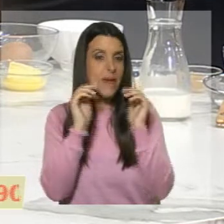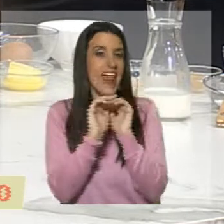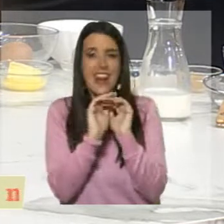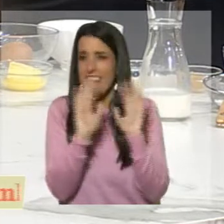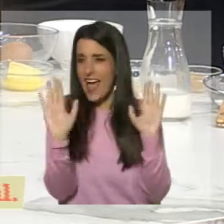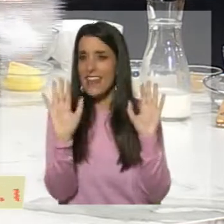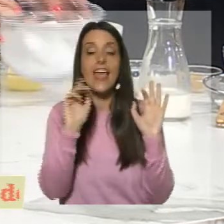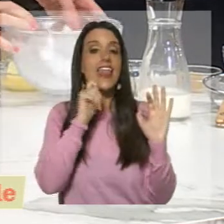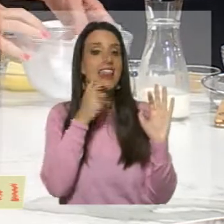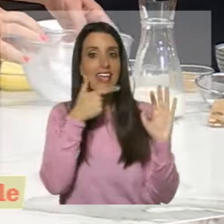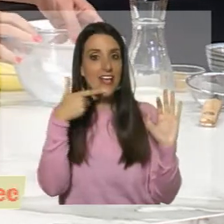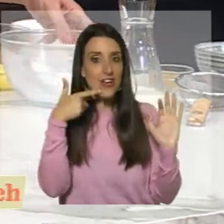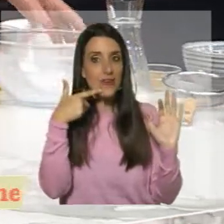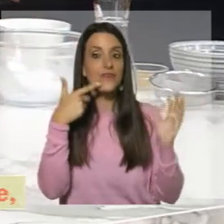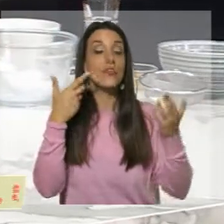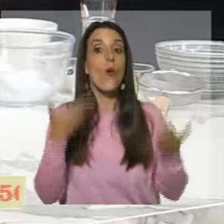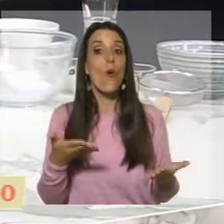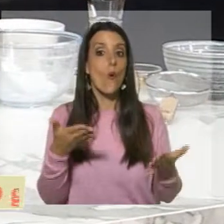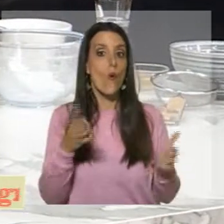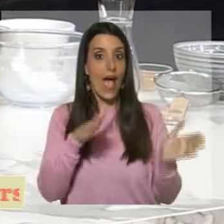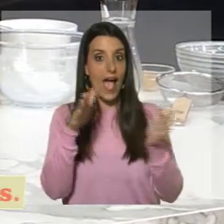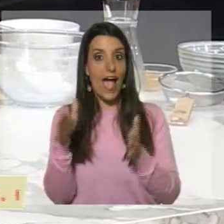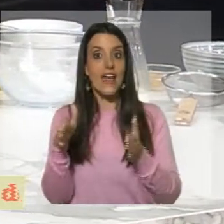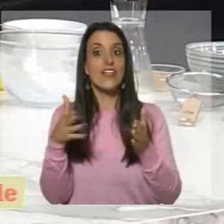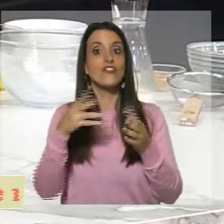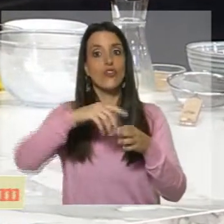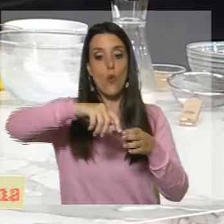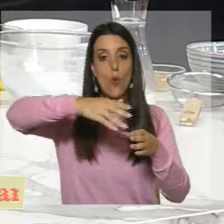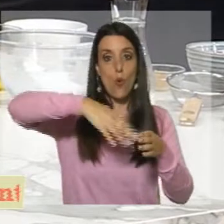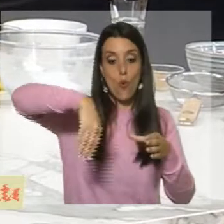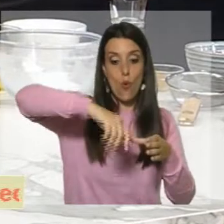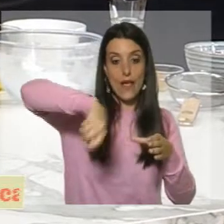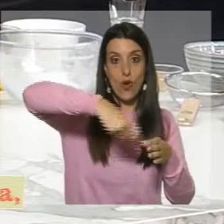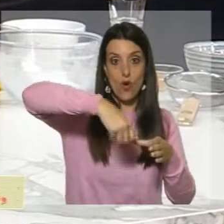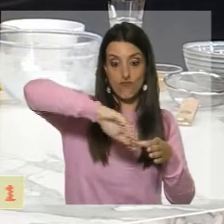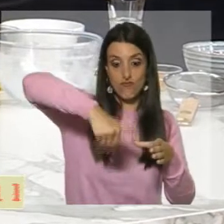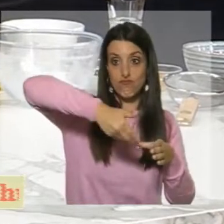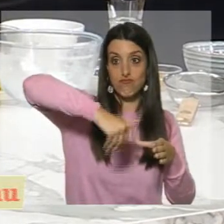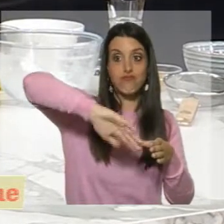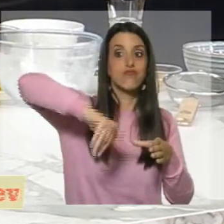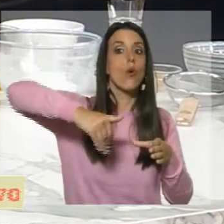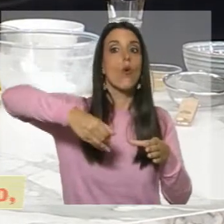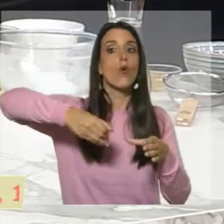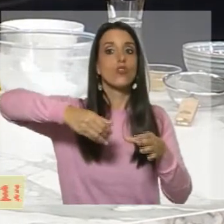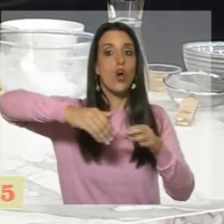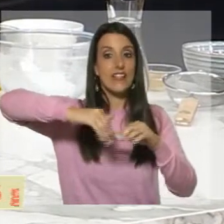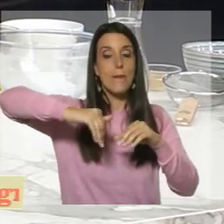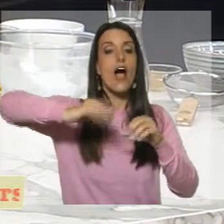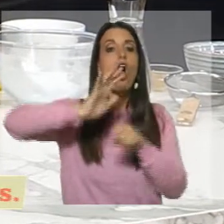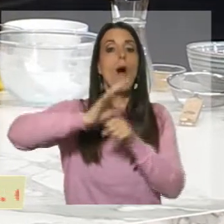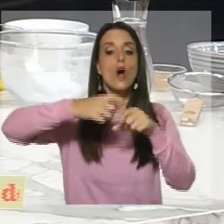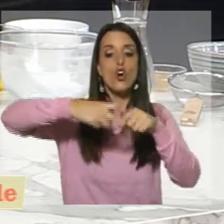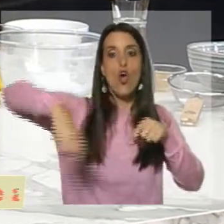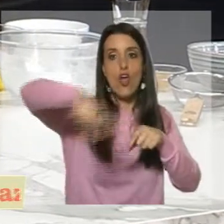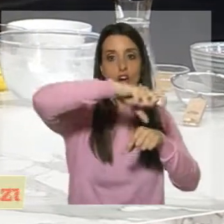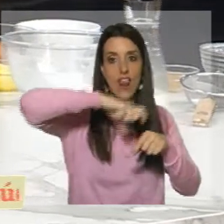rica. Tenemos eso por ahí. Vamos a hacer un huequito. Y hasta poquita levadura lleva, no sé si te diste cuenta. Sí,